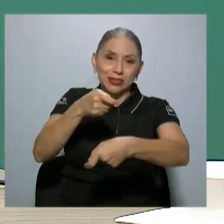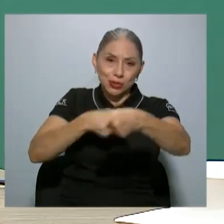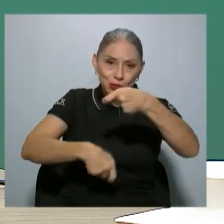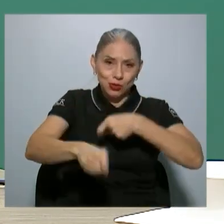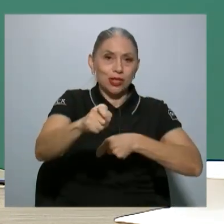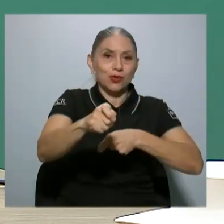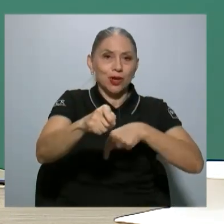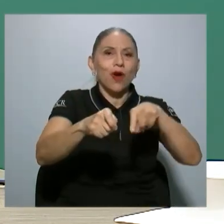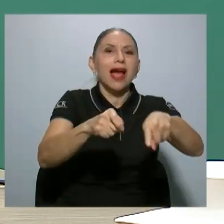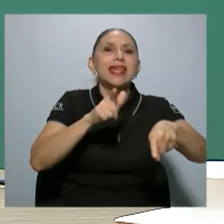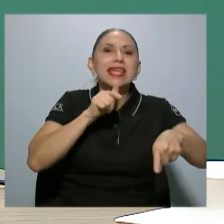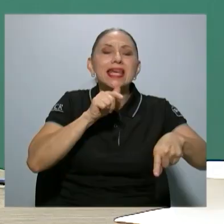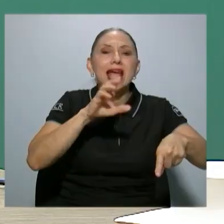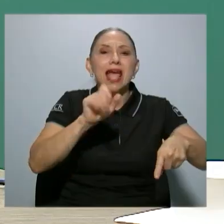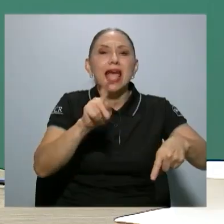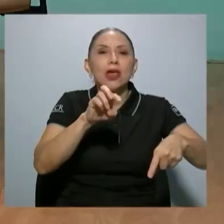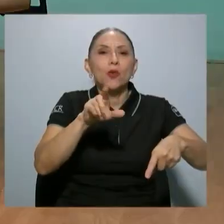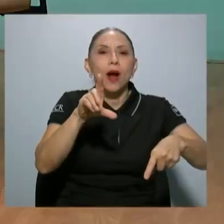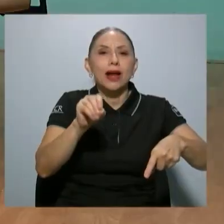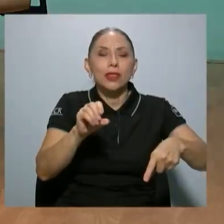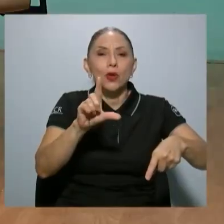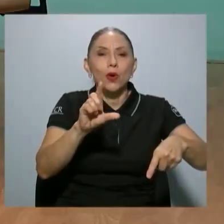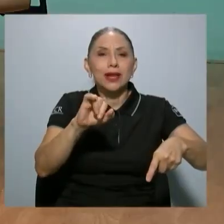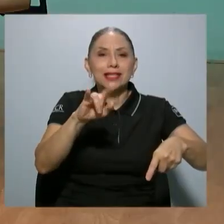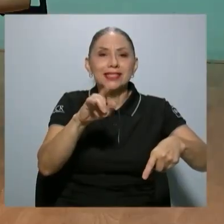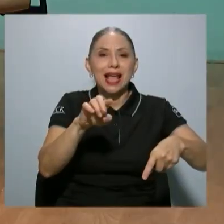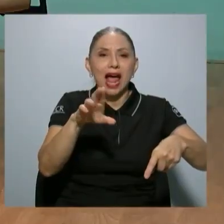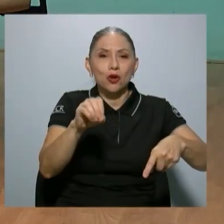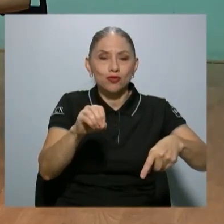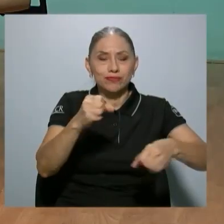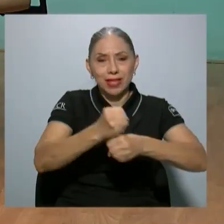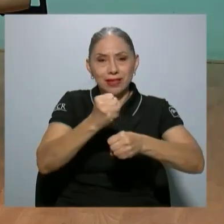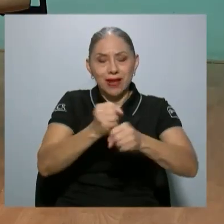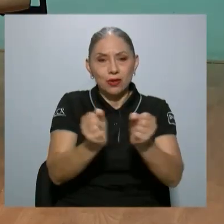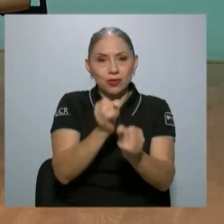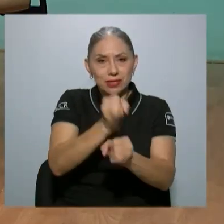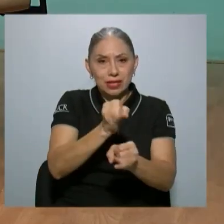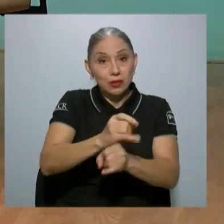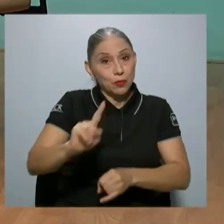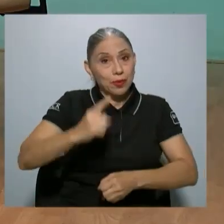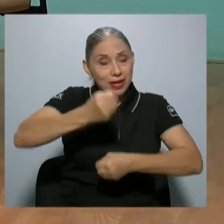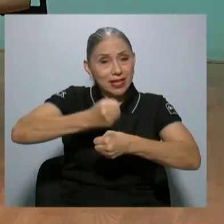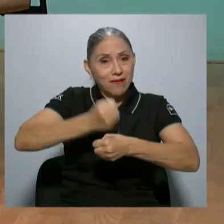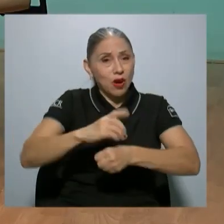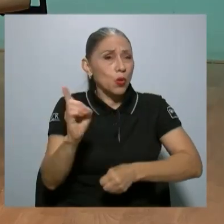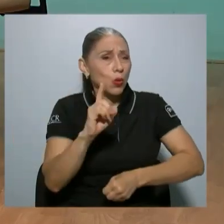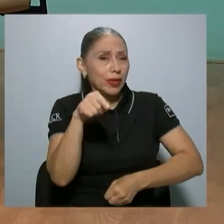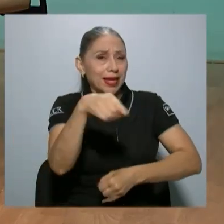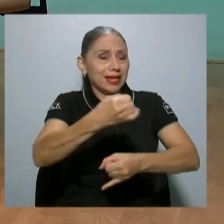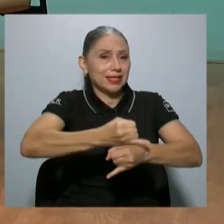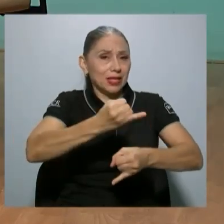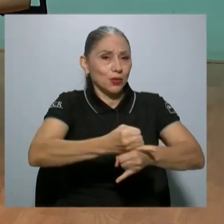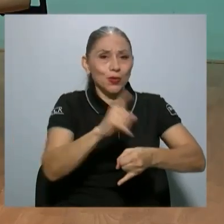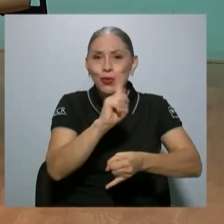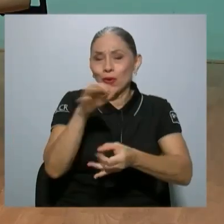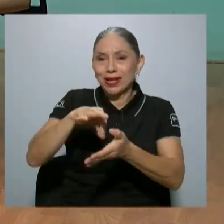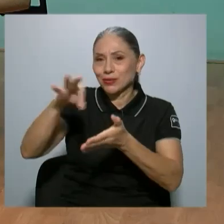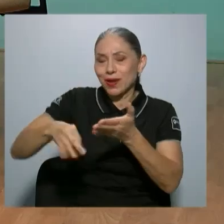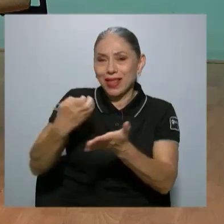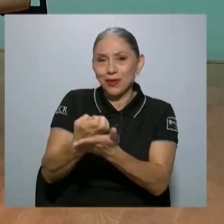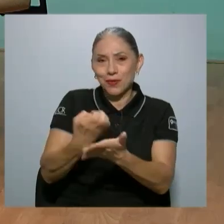entró don Eduardo Lizano a trabajar con el instituto. De manera que el primer trabajo de don Eduardo fue en el instituto, no en la Escuela de